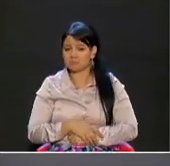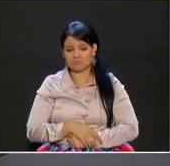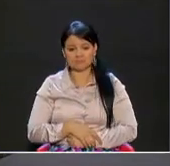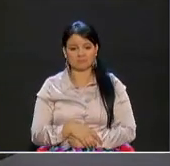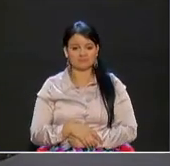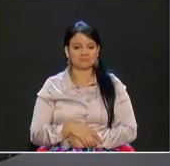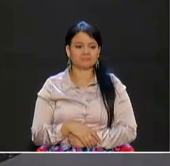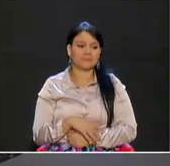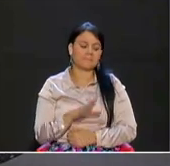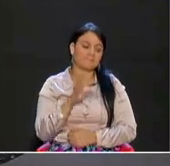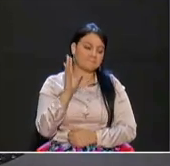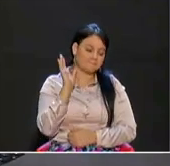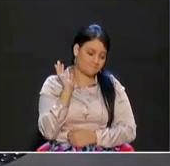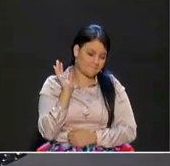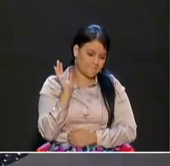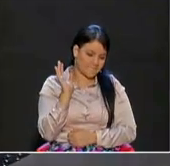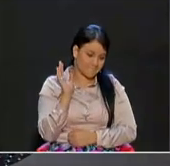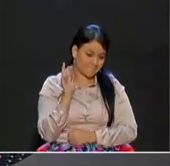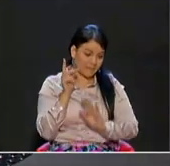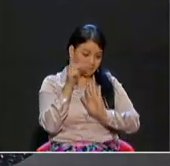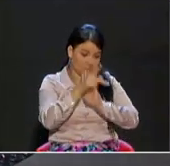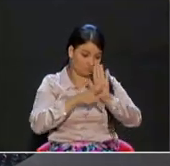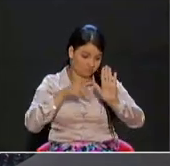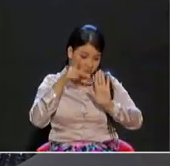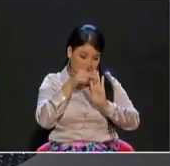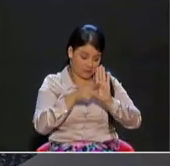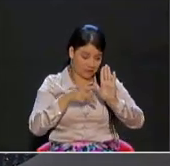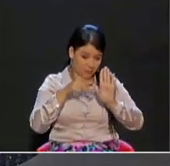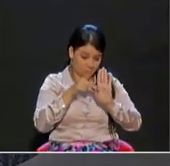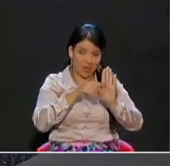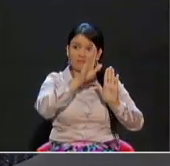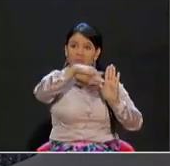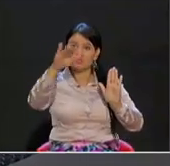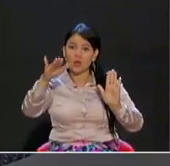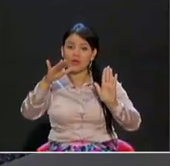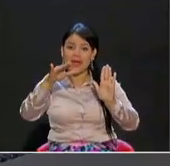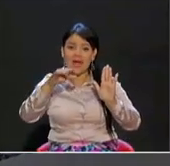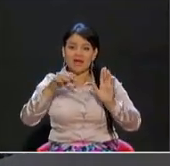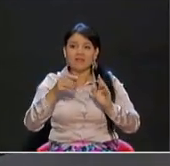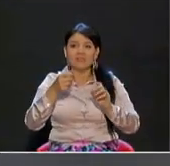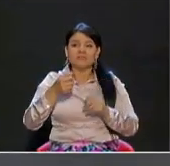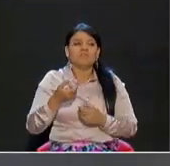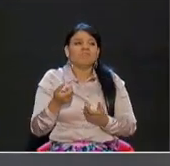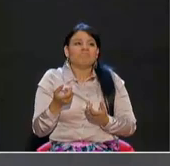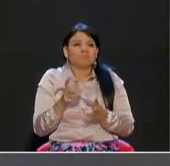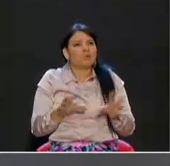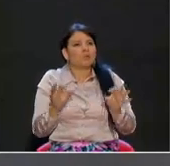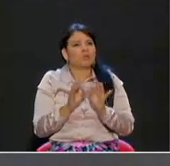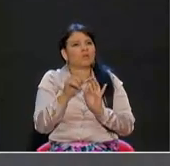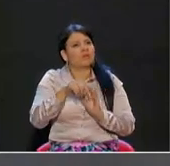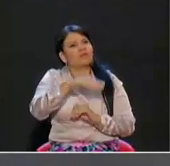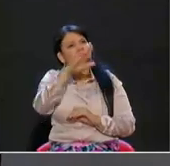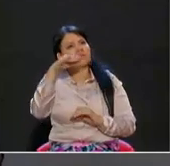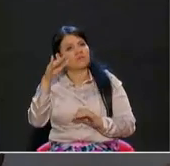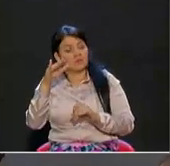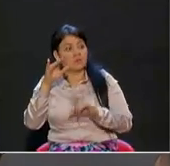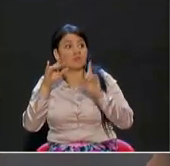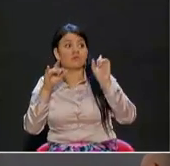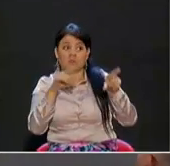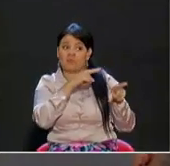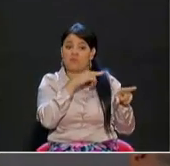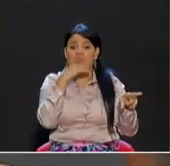es frank el ferrocarril de antioquia es un proyecto muy necesario para el departamento pero no solamente el departamento sino para medellín